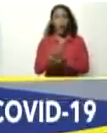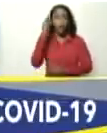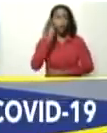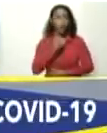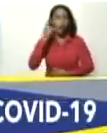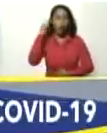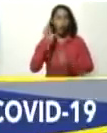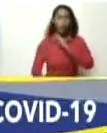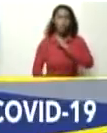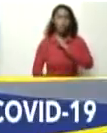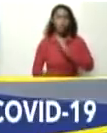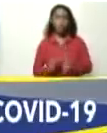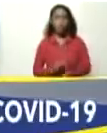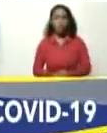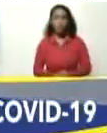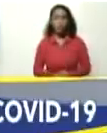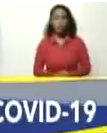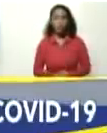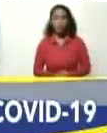último.